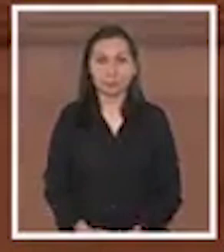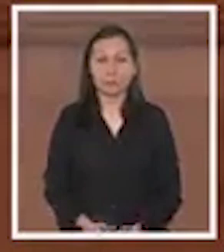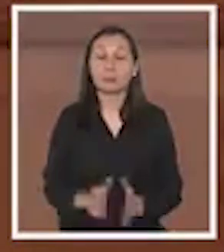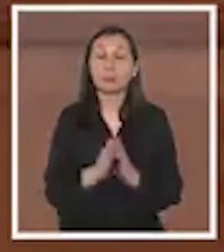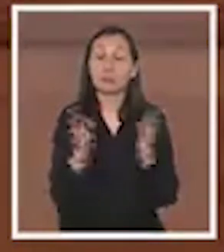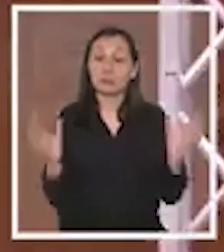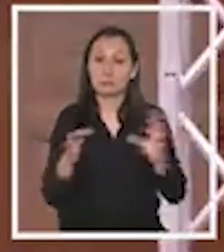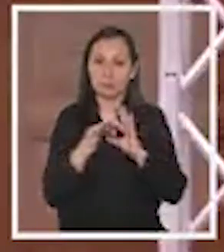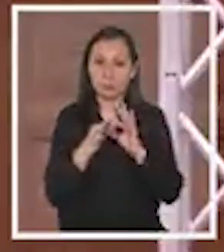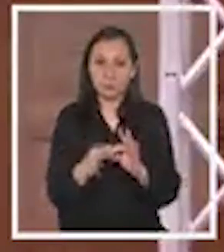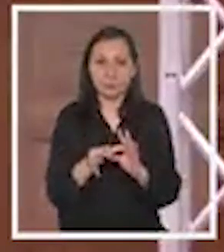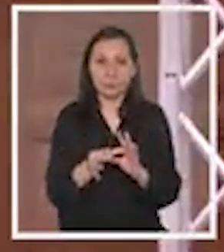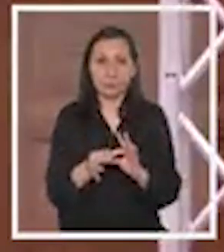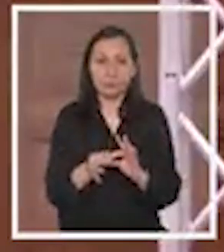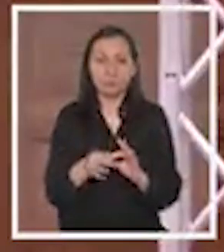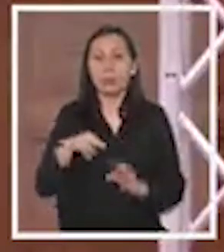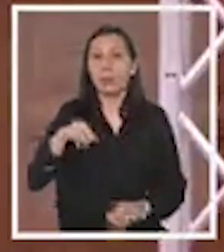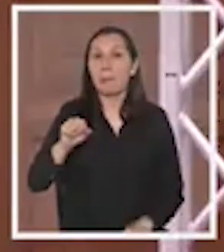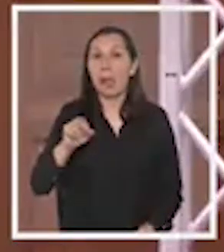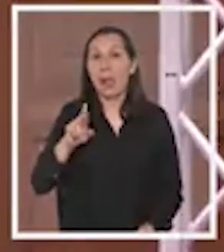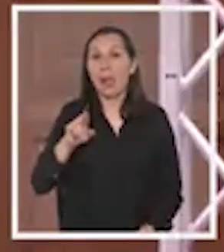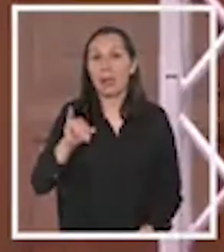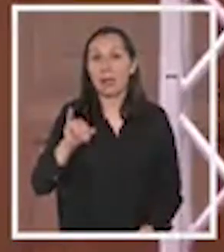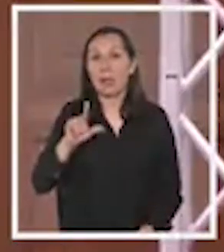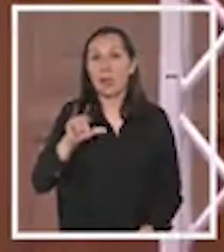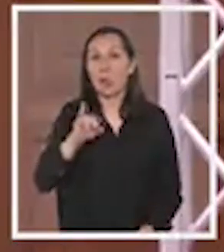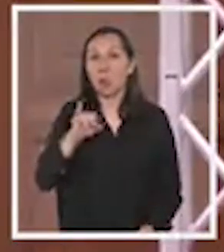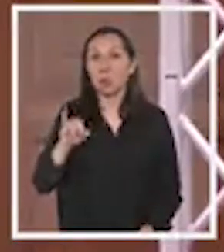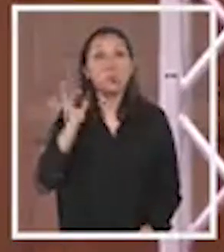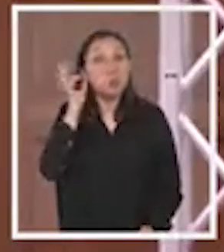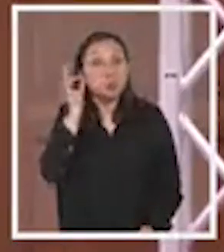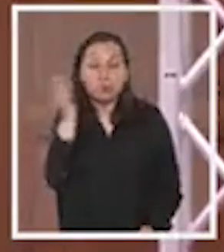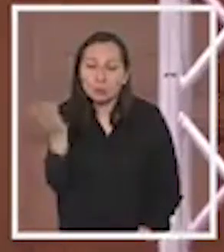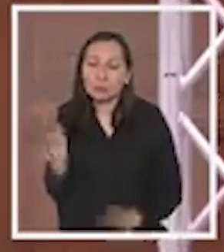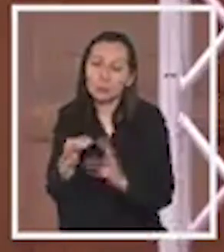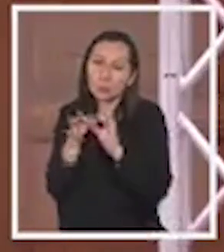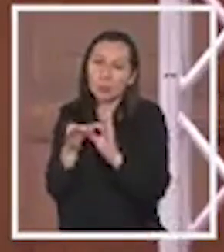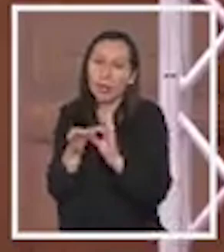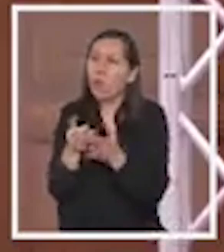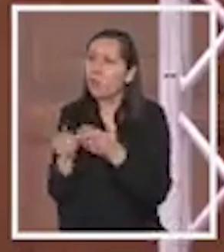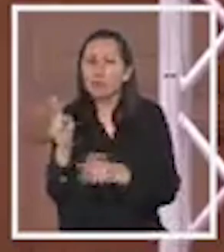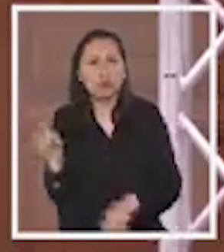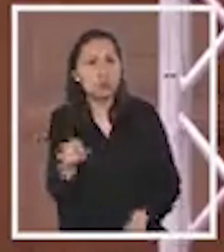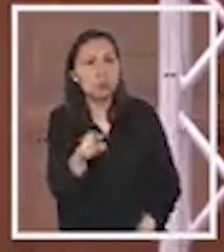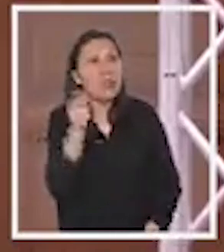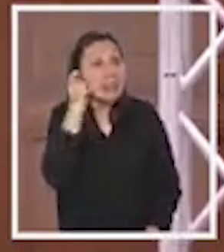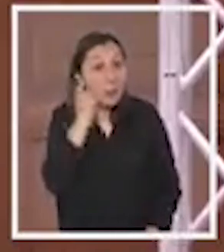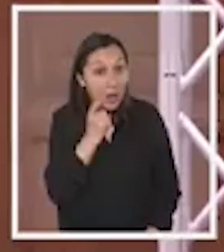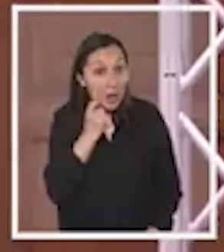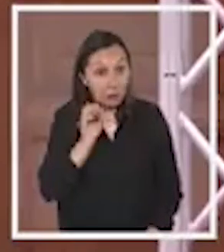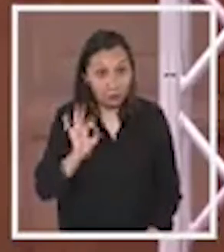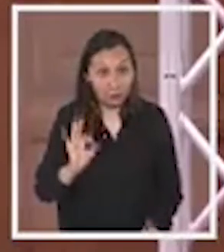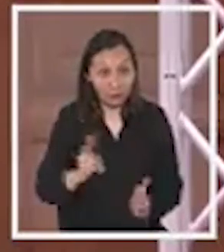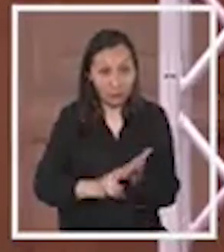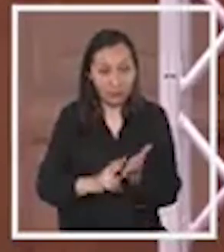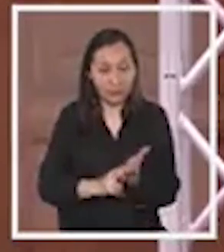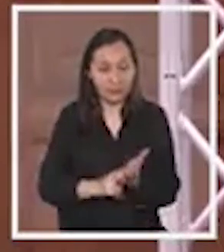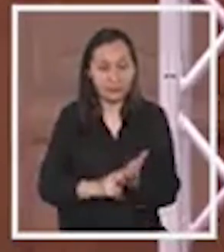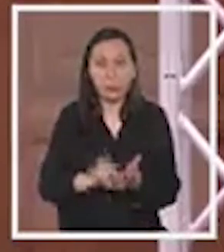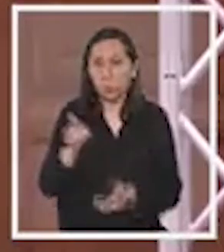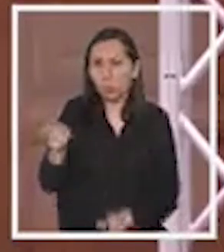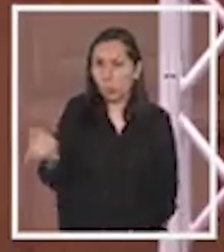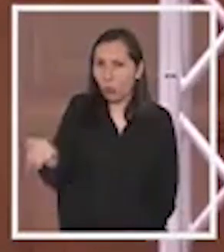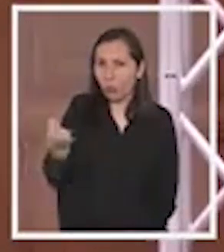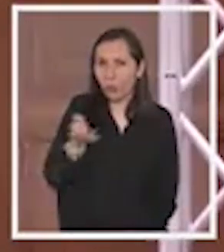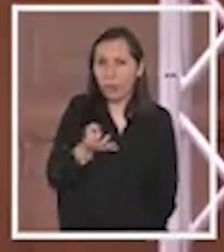Muchas gracias, Mariluz. ¿No está Mariluz? Muchas gracias, Mariluz, por lo que en San Bernardo, ¿cierto? Tú